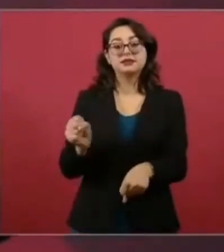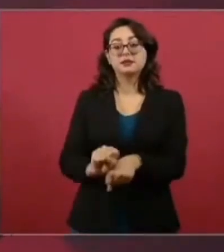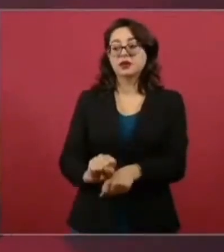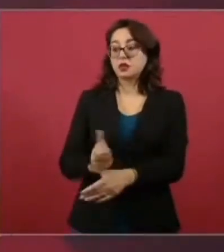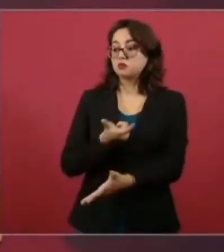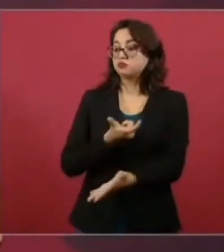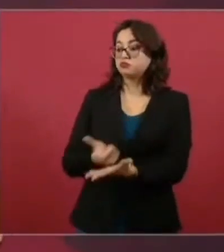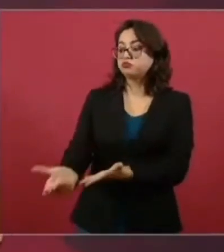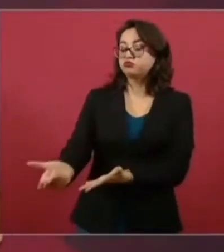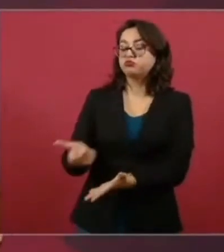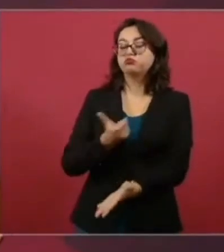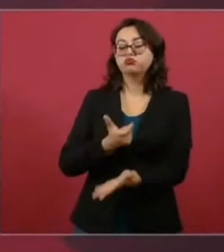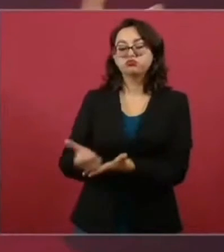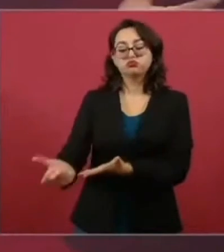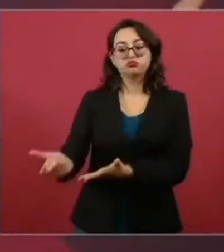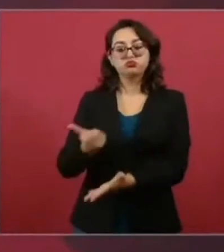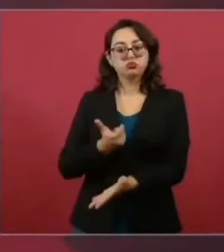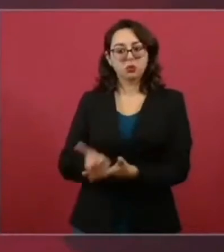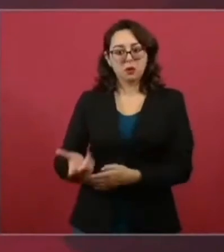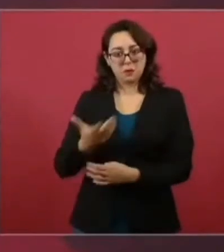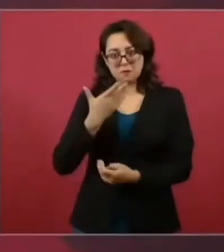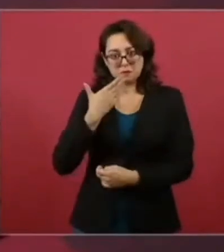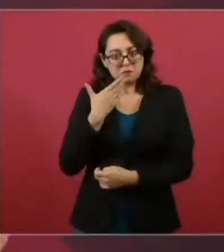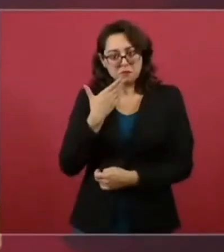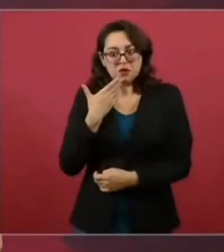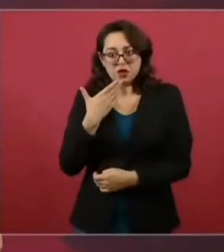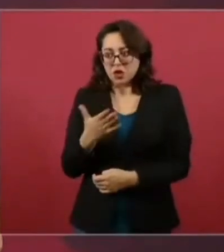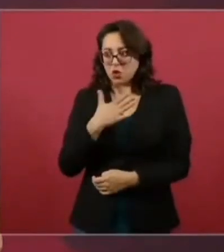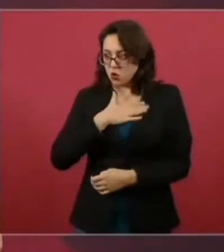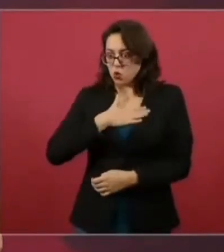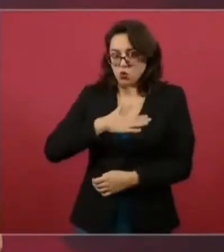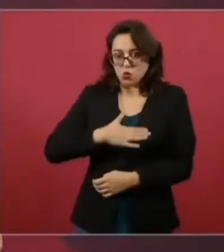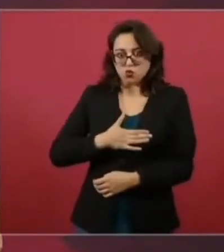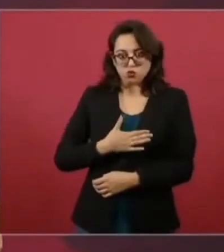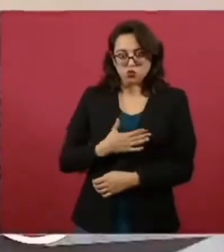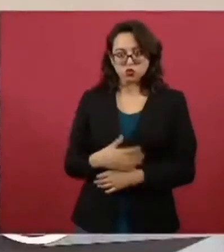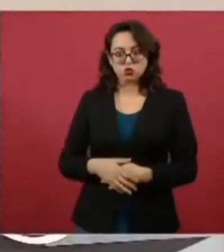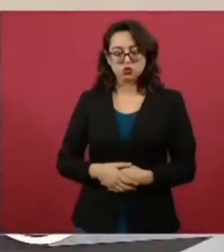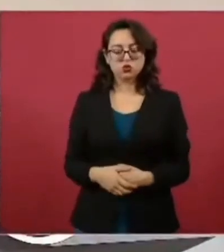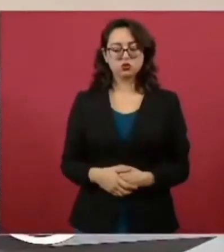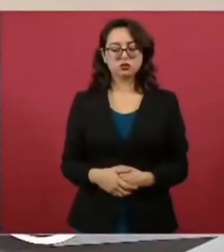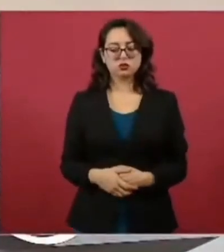Bien merecido, pero eso no sucedía antes.